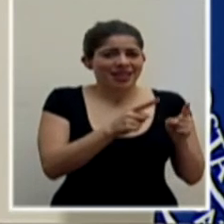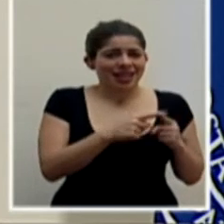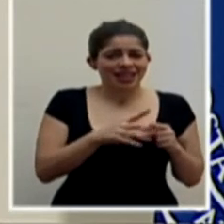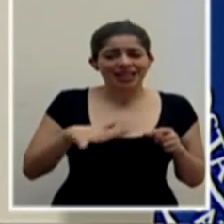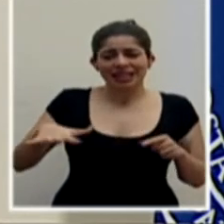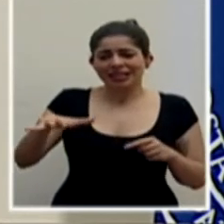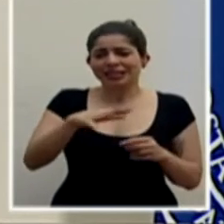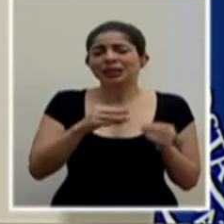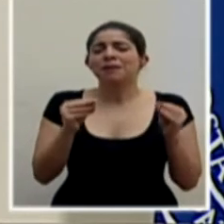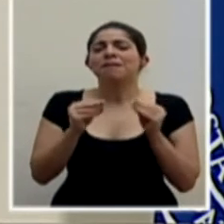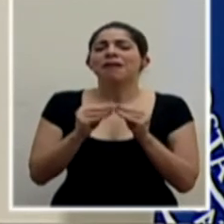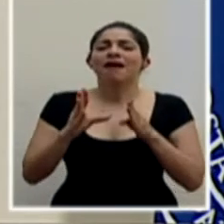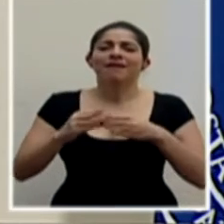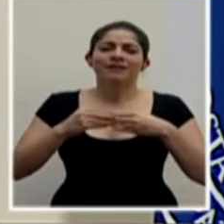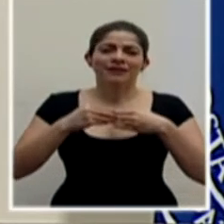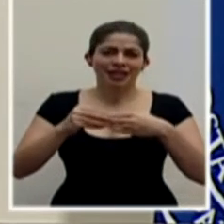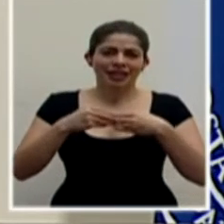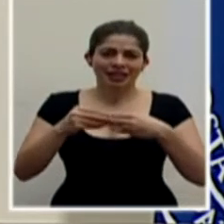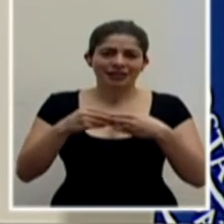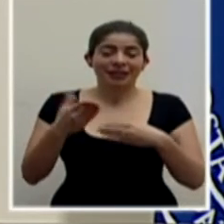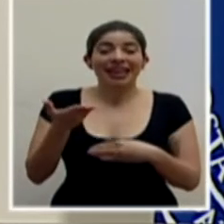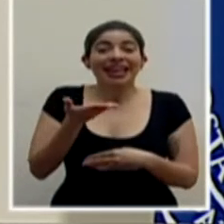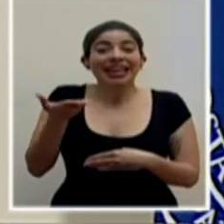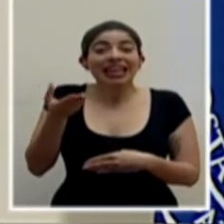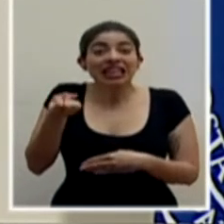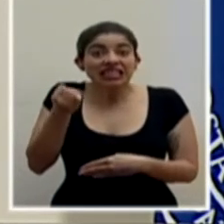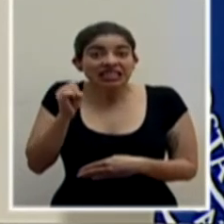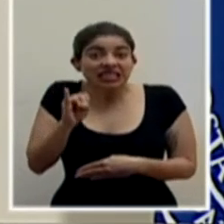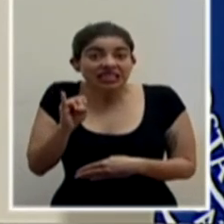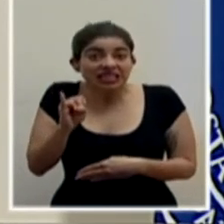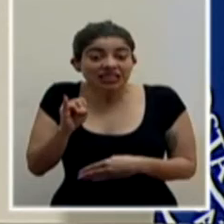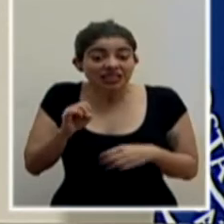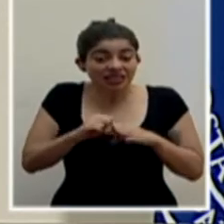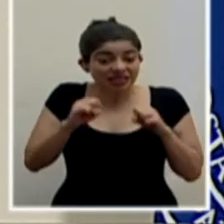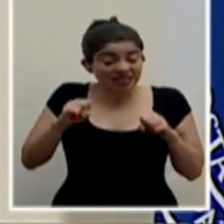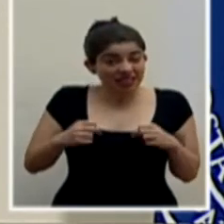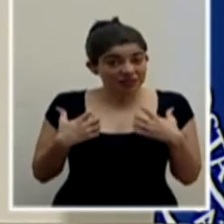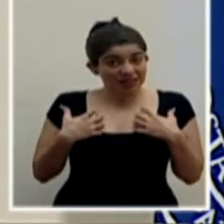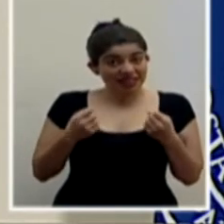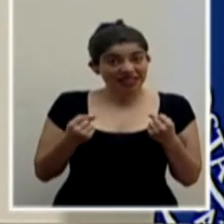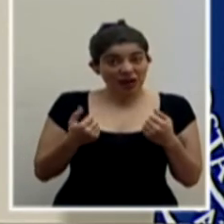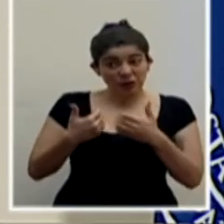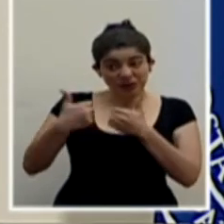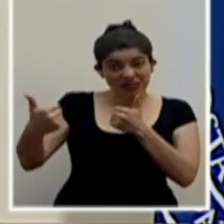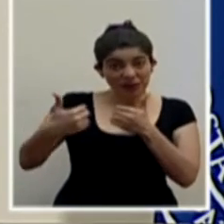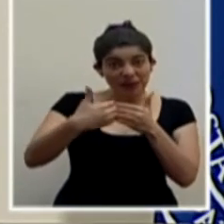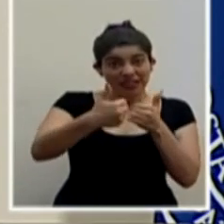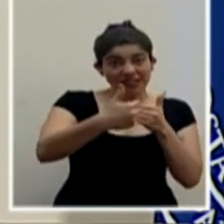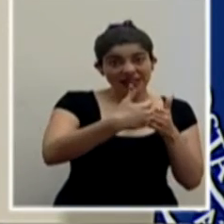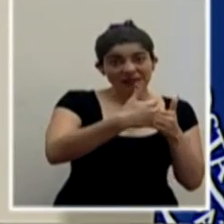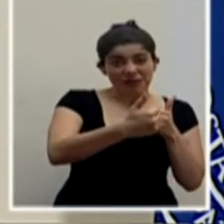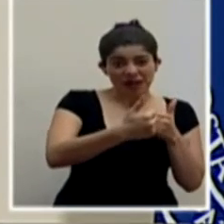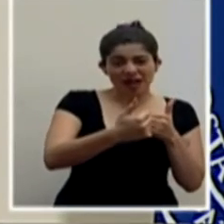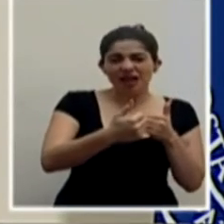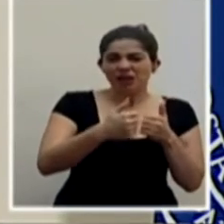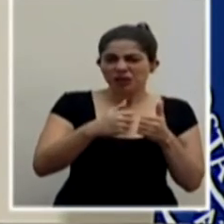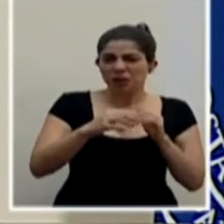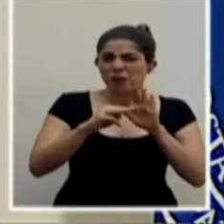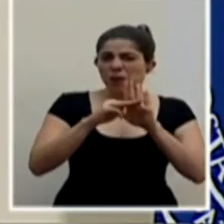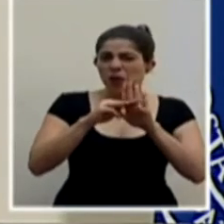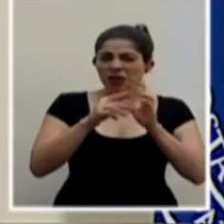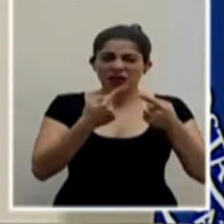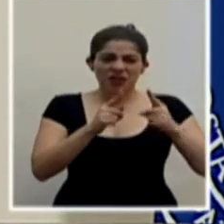forma mucho más flexible que si tuviéramos un sistema de salud fragmentado, con diferentes